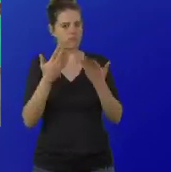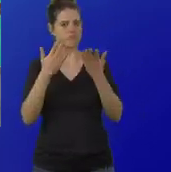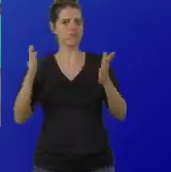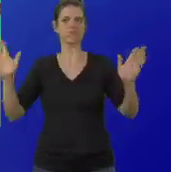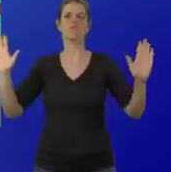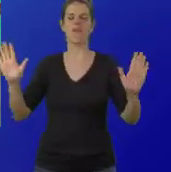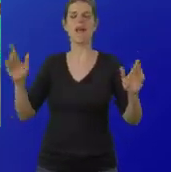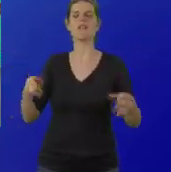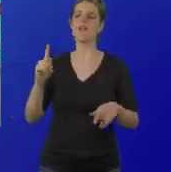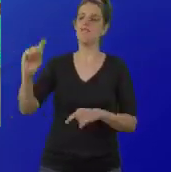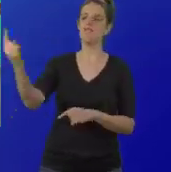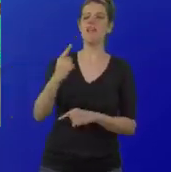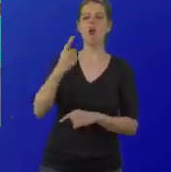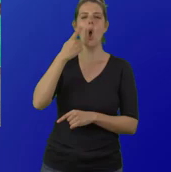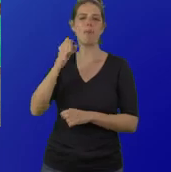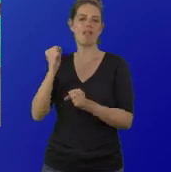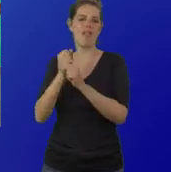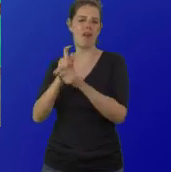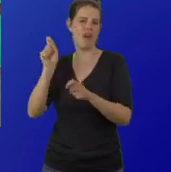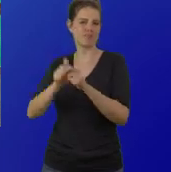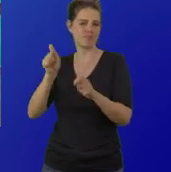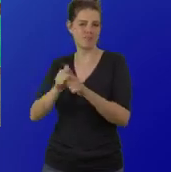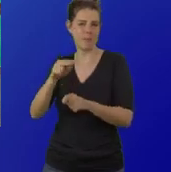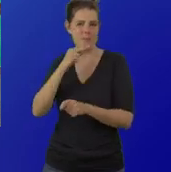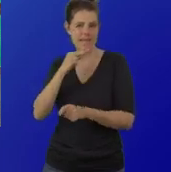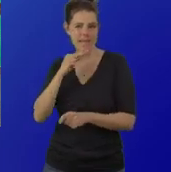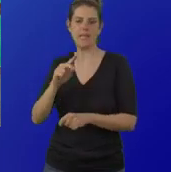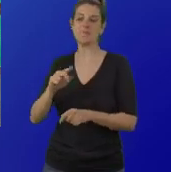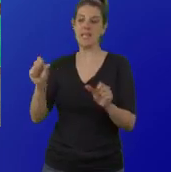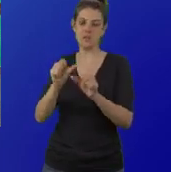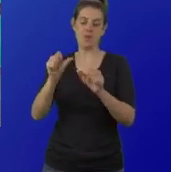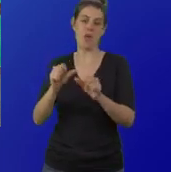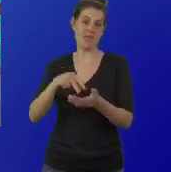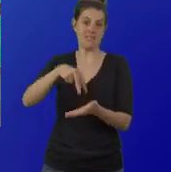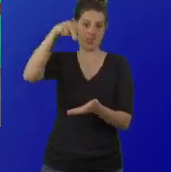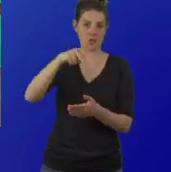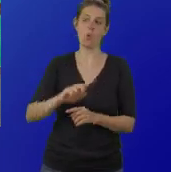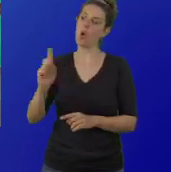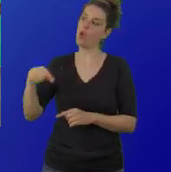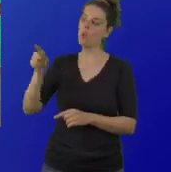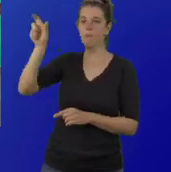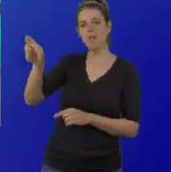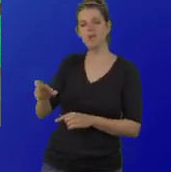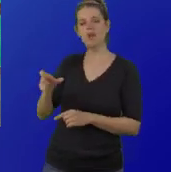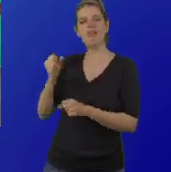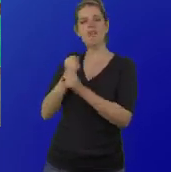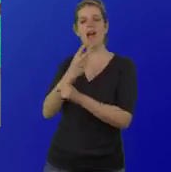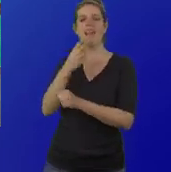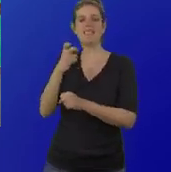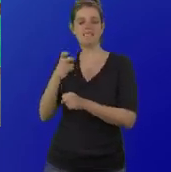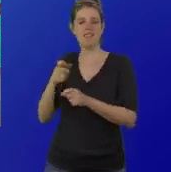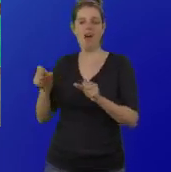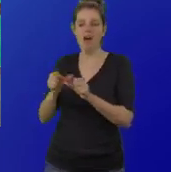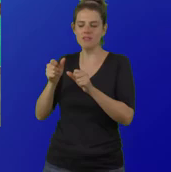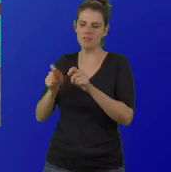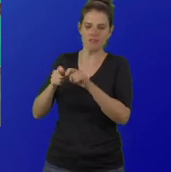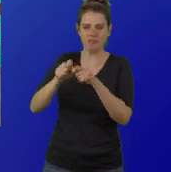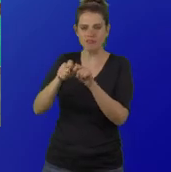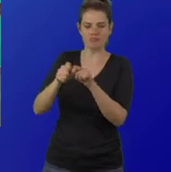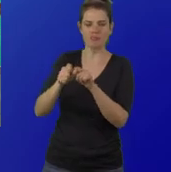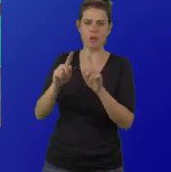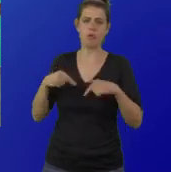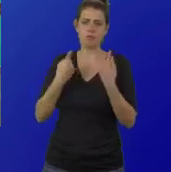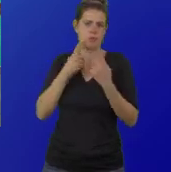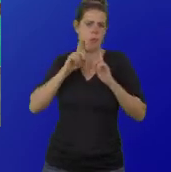vino un herrero que nos hizo el ascensor, un electricista que nos hizo la parte de electricidad, que nosotros no teníamos ni idea en qué